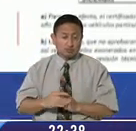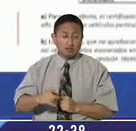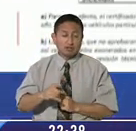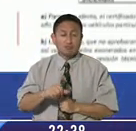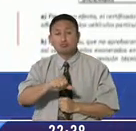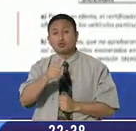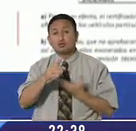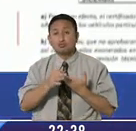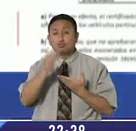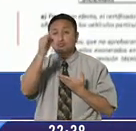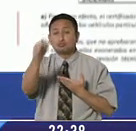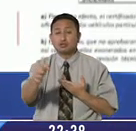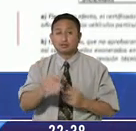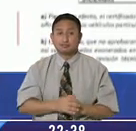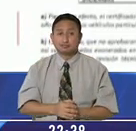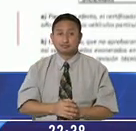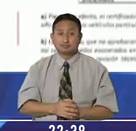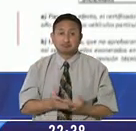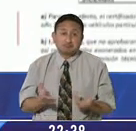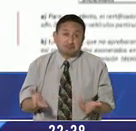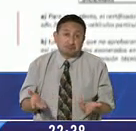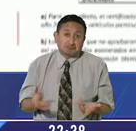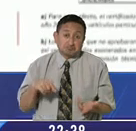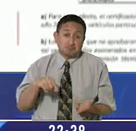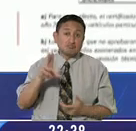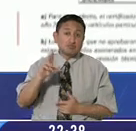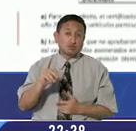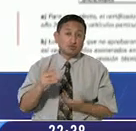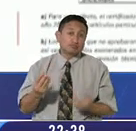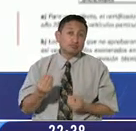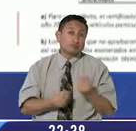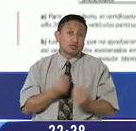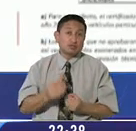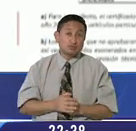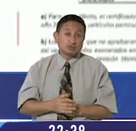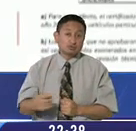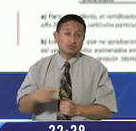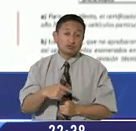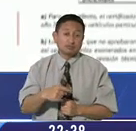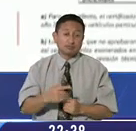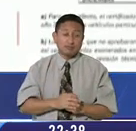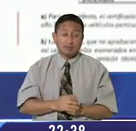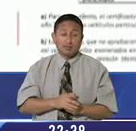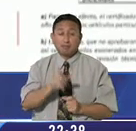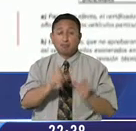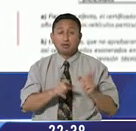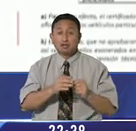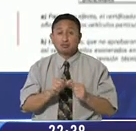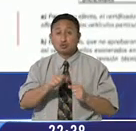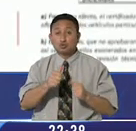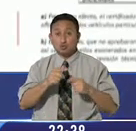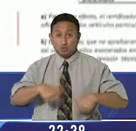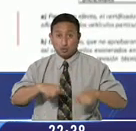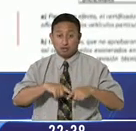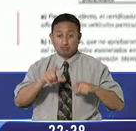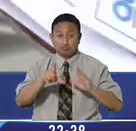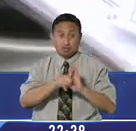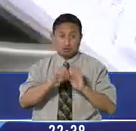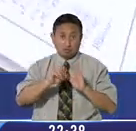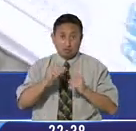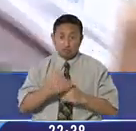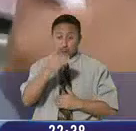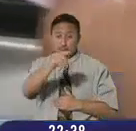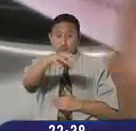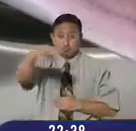otros cantones. Si cerramos alguna posibilidad, pues simplemente estamos haciendo que la demanda vaya a otros cantones porque la ley lo permite.